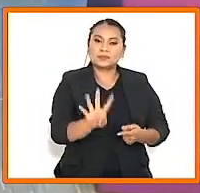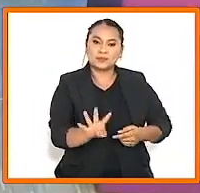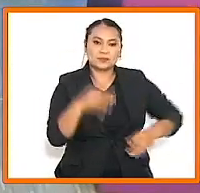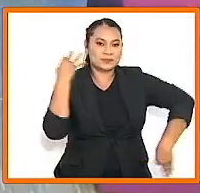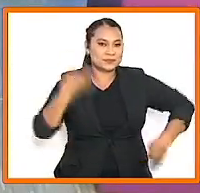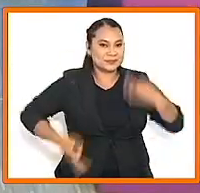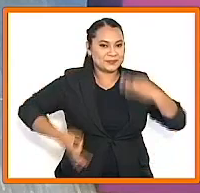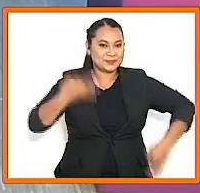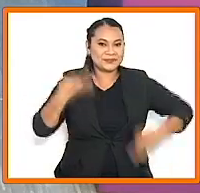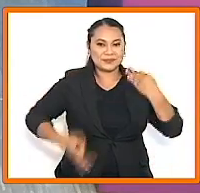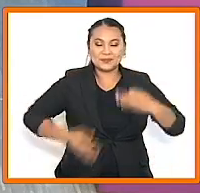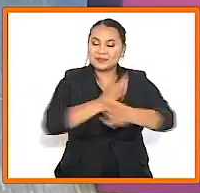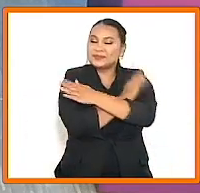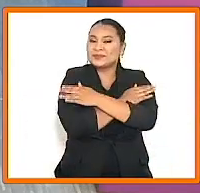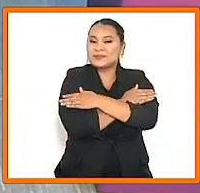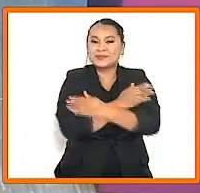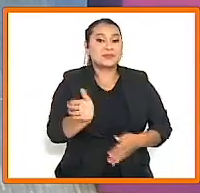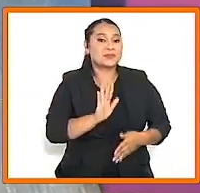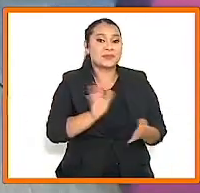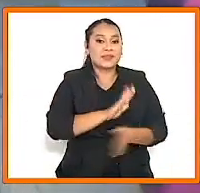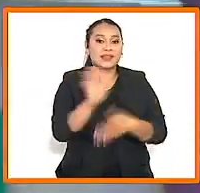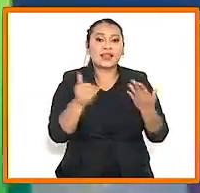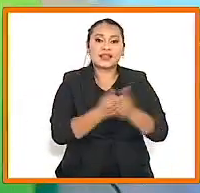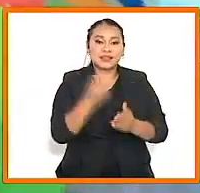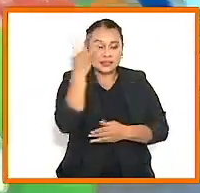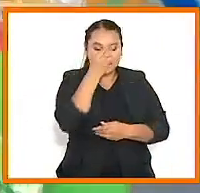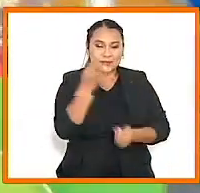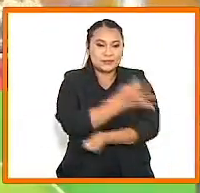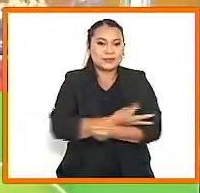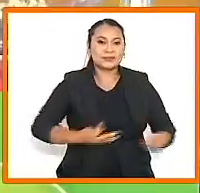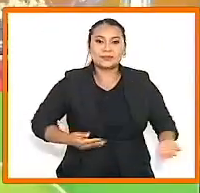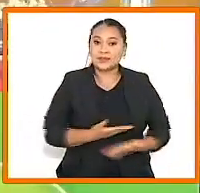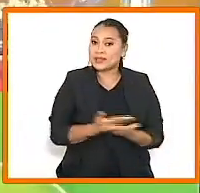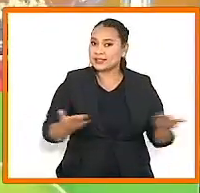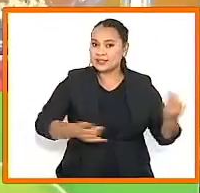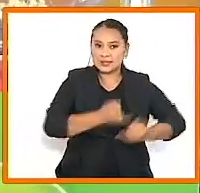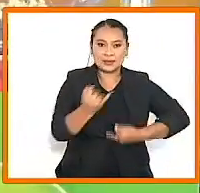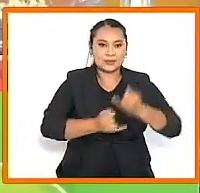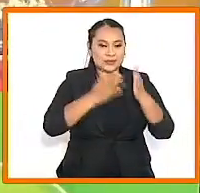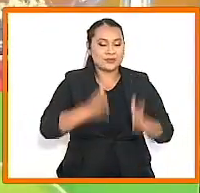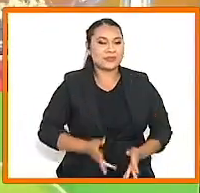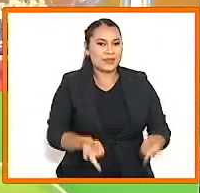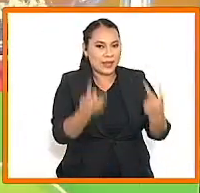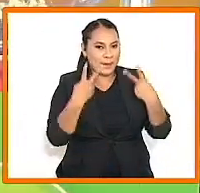4. ¡Felicidades! Nos despedimos deseándoles una linda tarde a todos nuestros jugadores que han